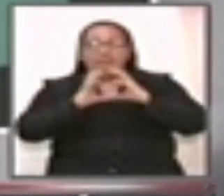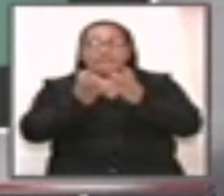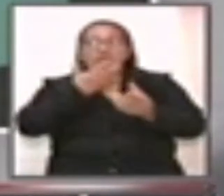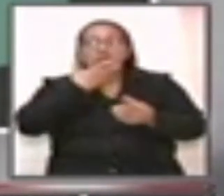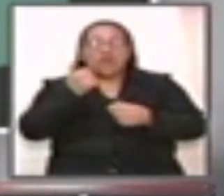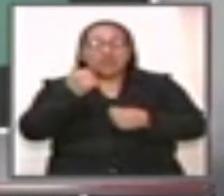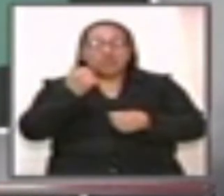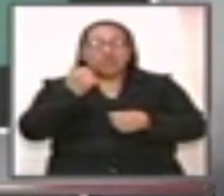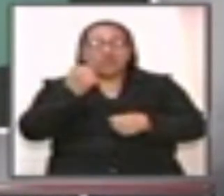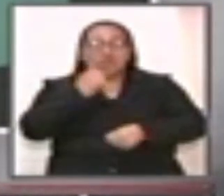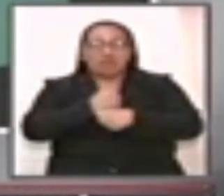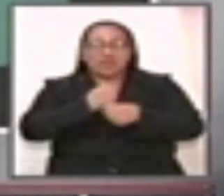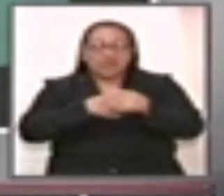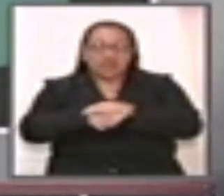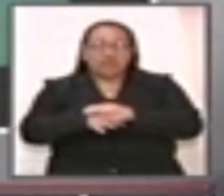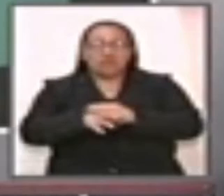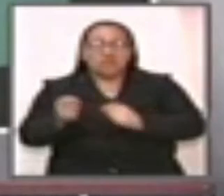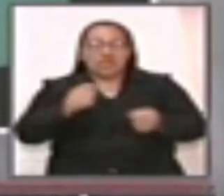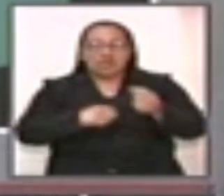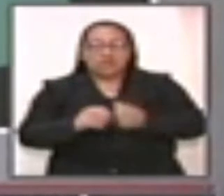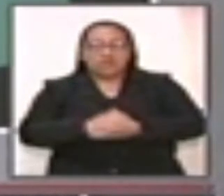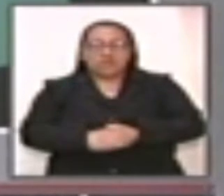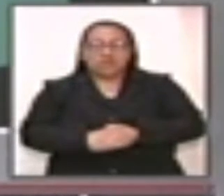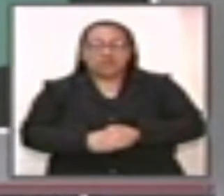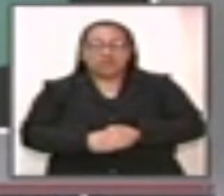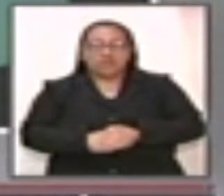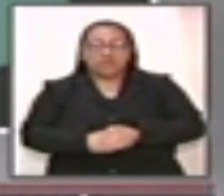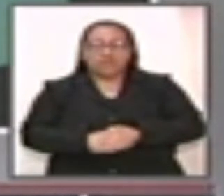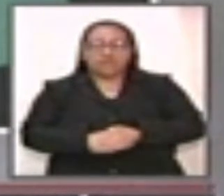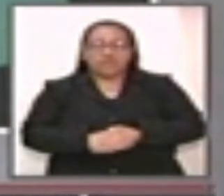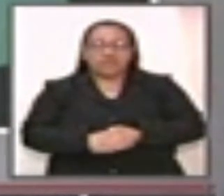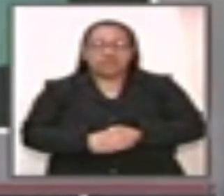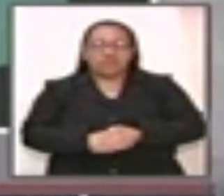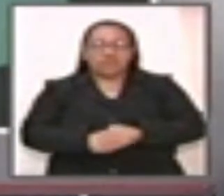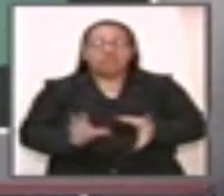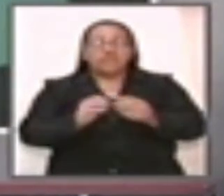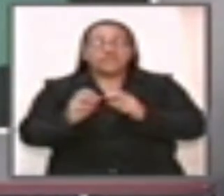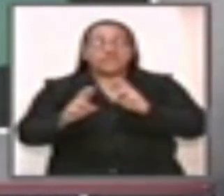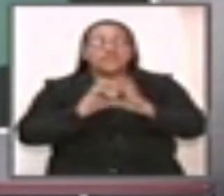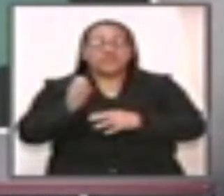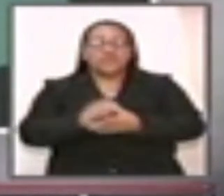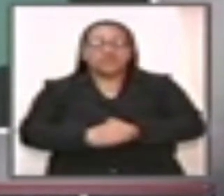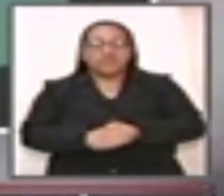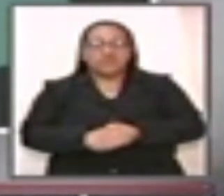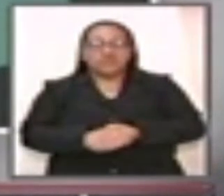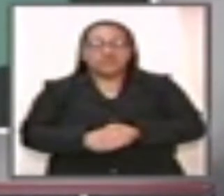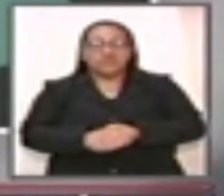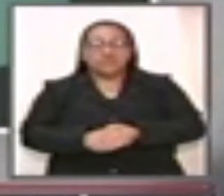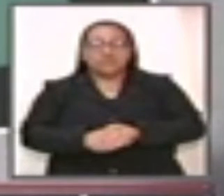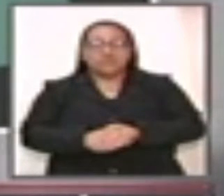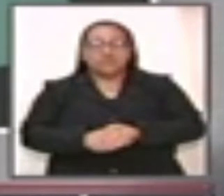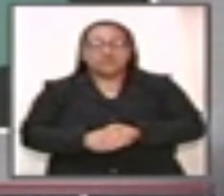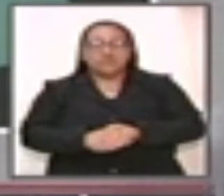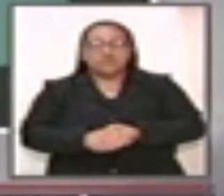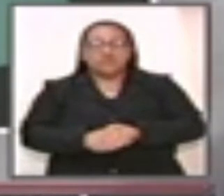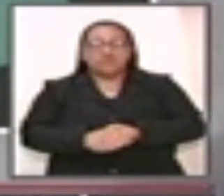calidad del producto y entrando a los mercados y también de la mano con Relaciones Exteriores, porque Relaciones Exteriores